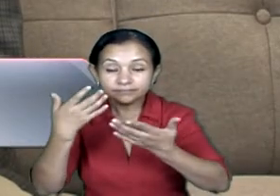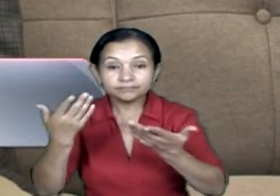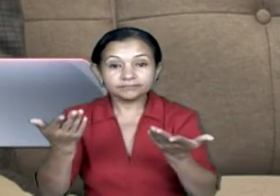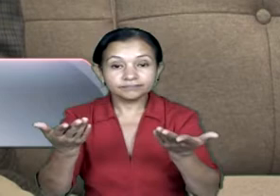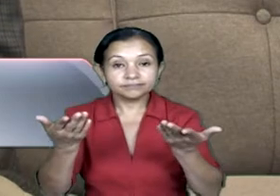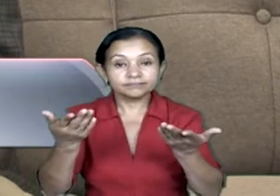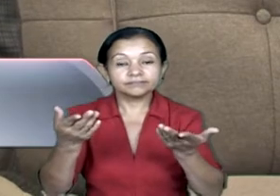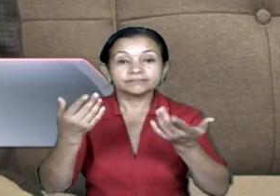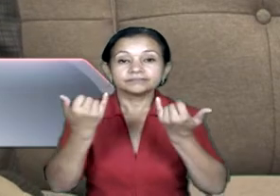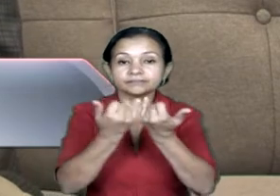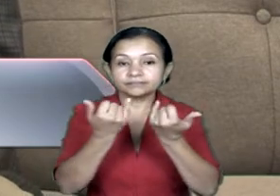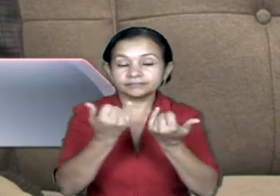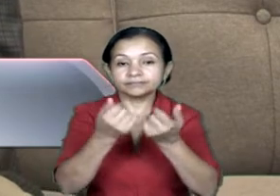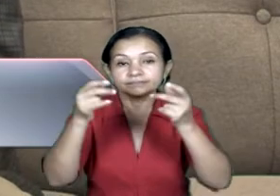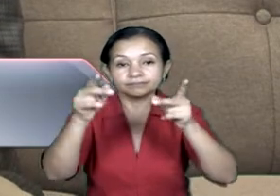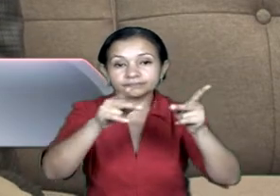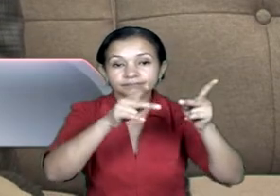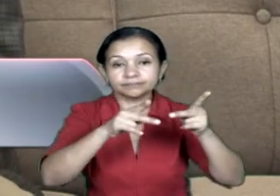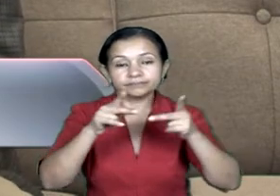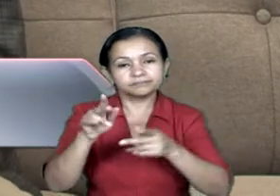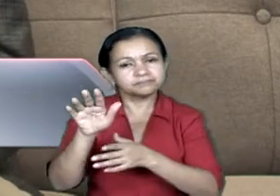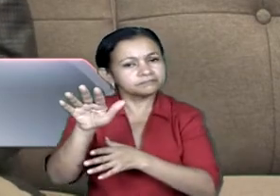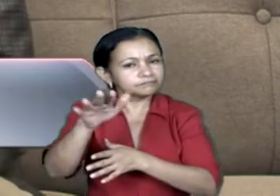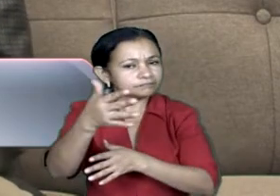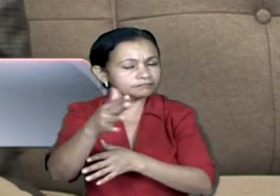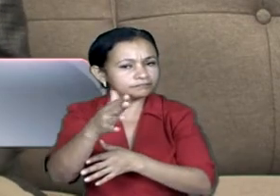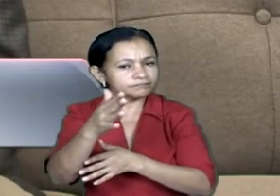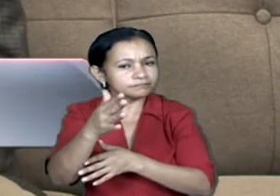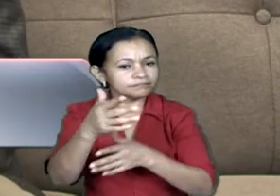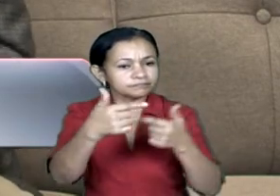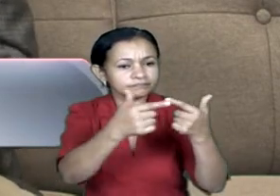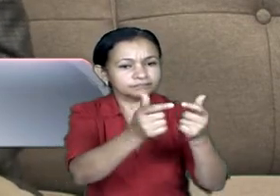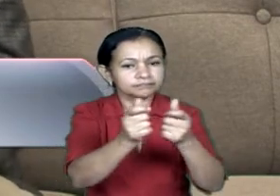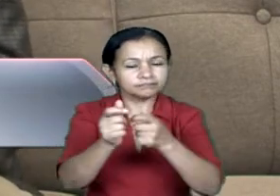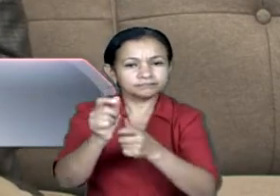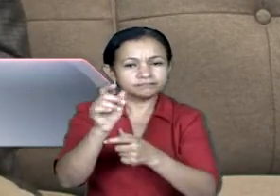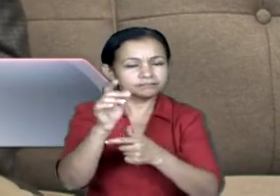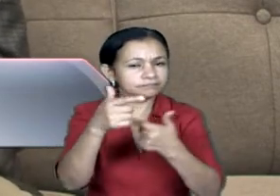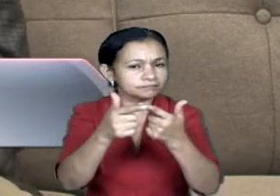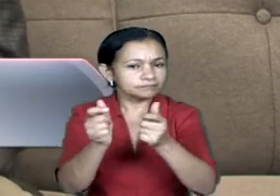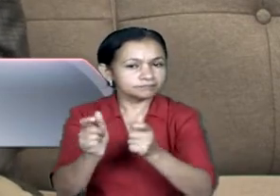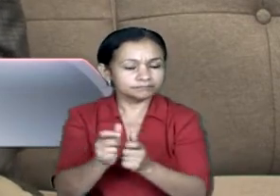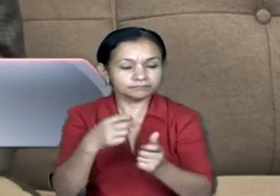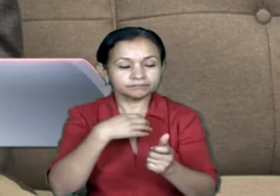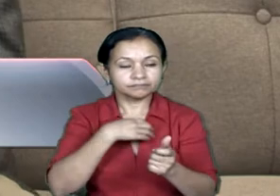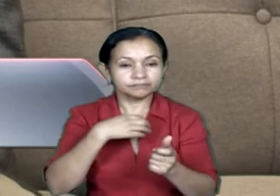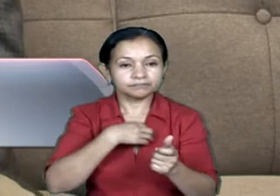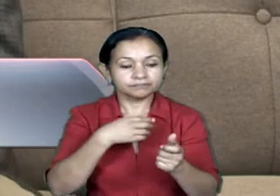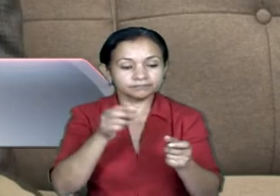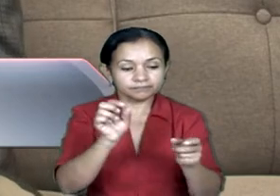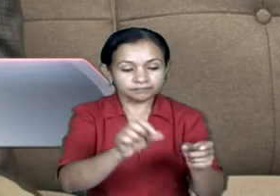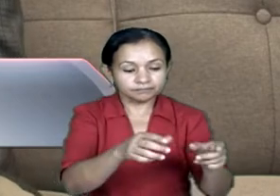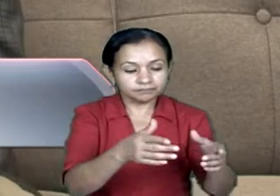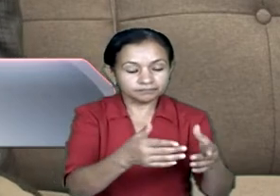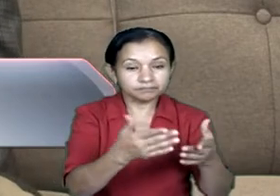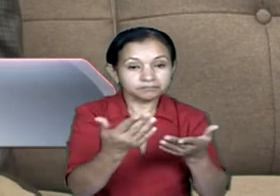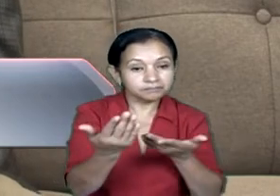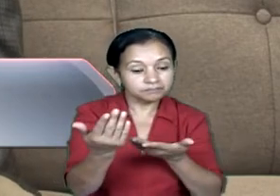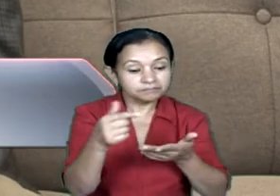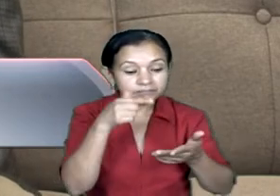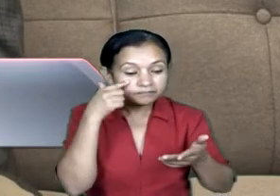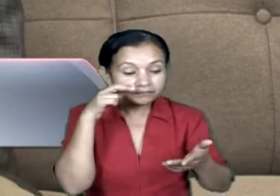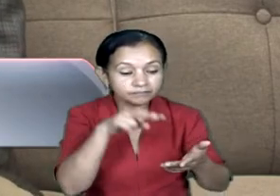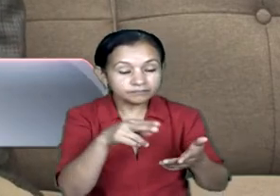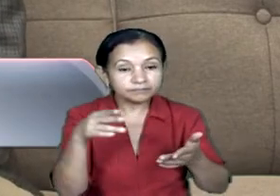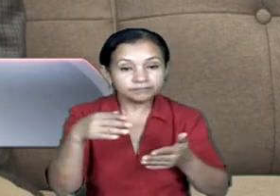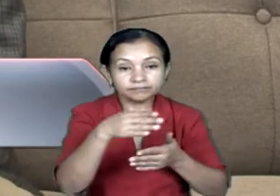los protagonistas son como varias, como productores, cultivadores pequeños. ¿De peces? Y, sí. Por